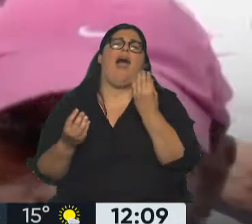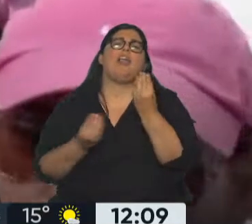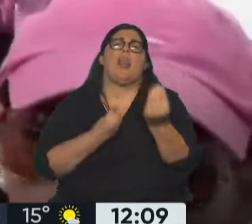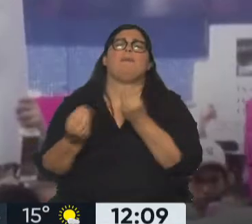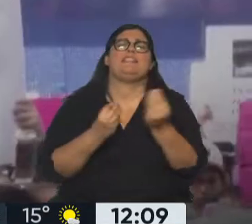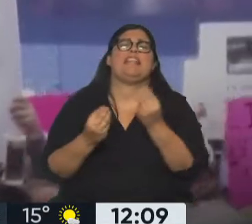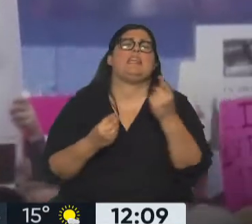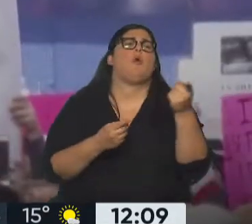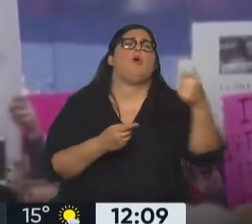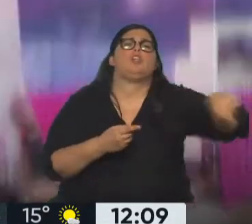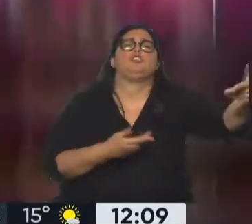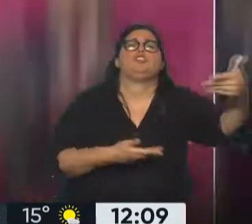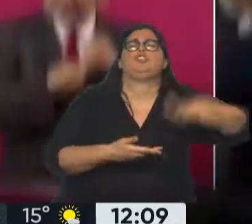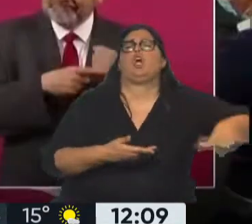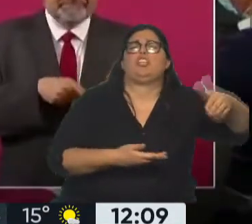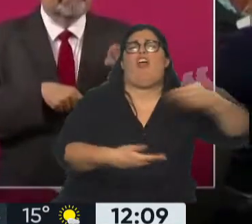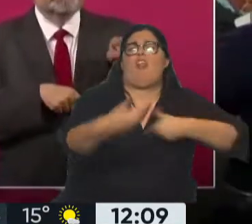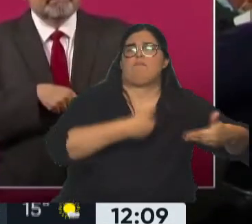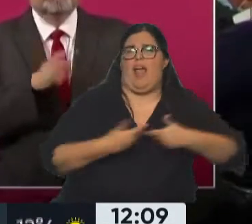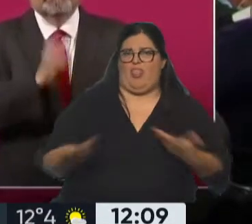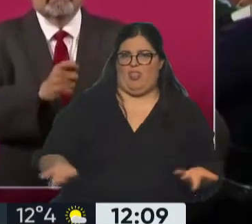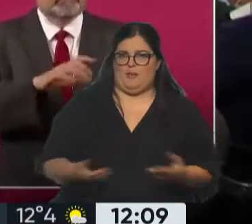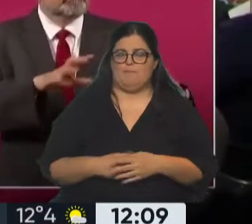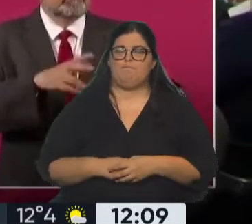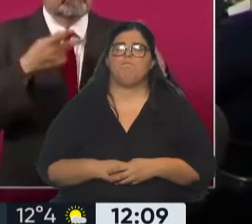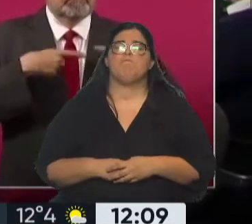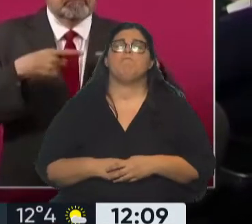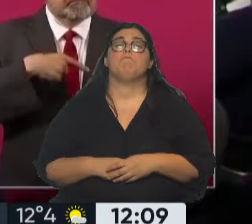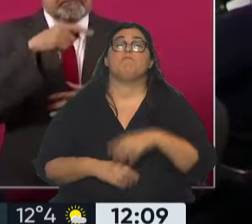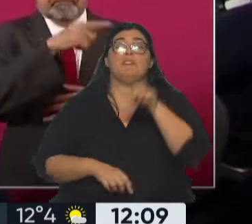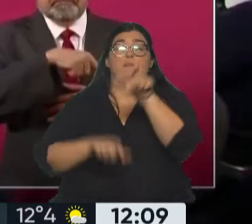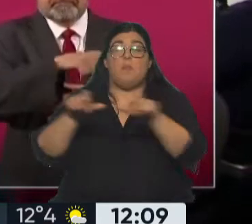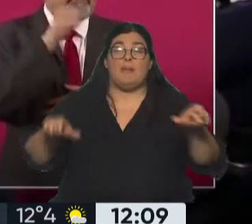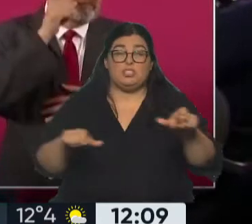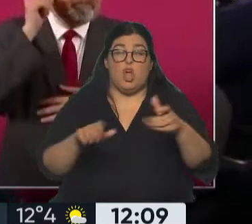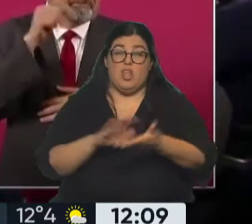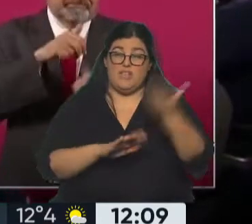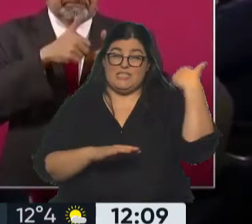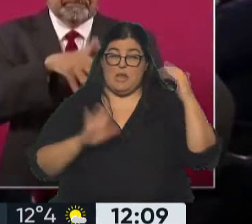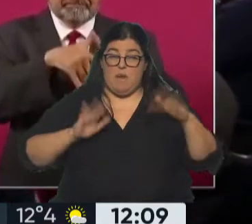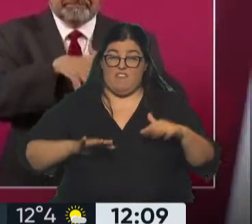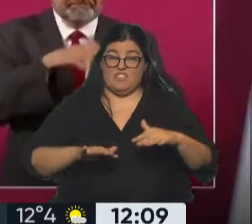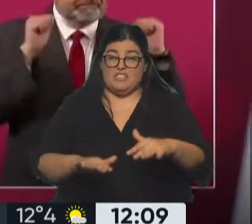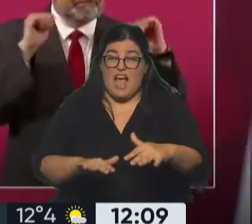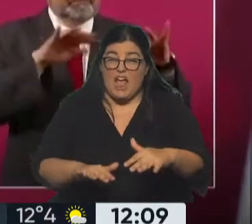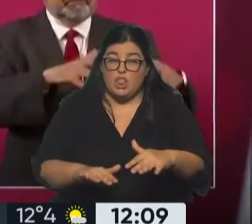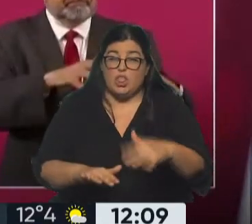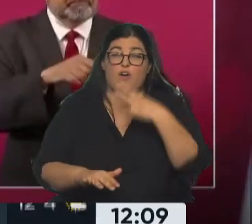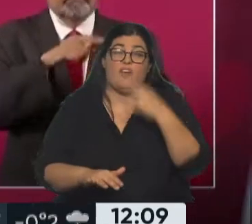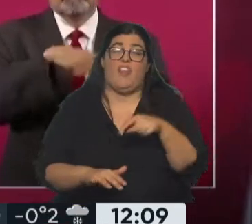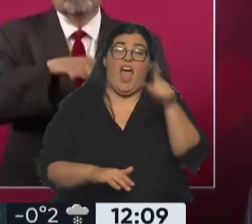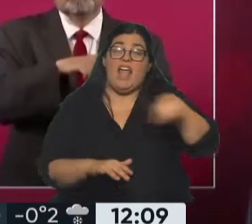de la sociedad. Los que se manifestaron ayer lo hicieron en